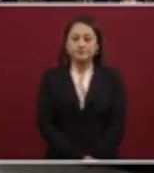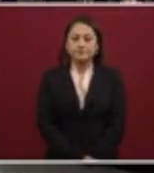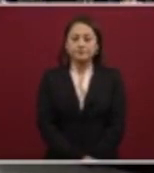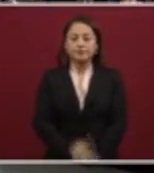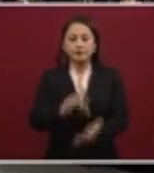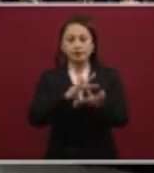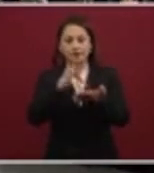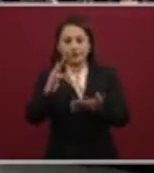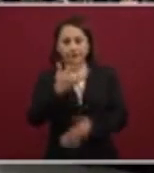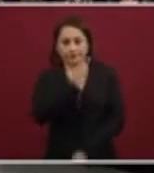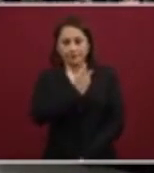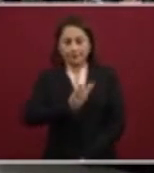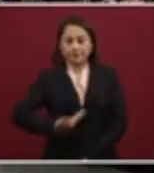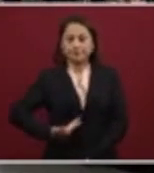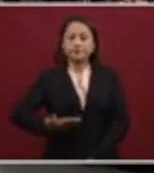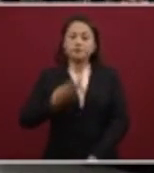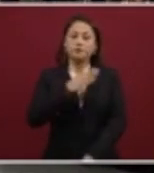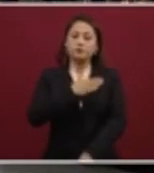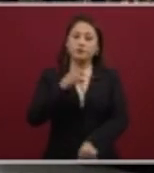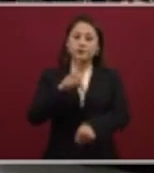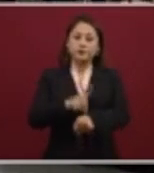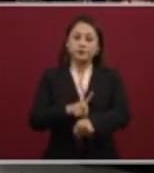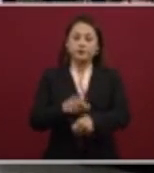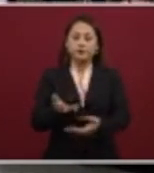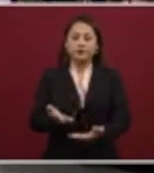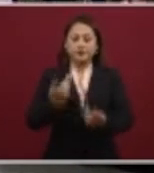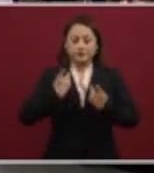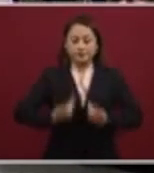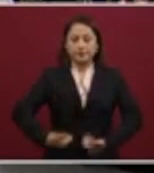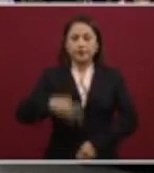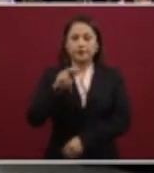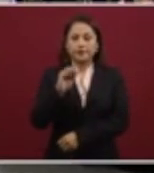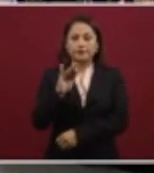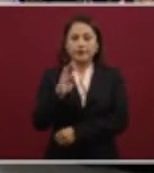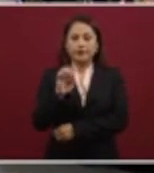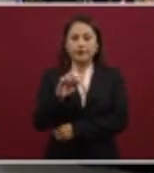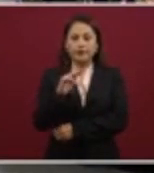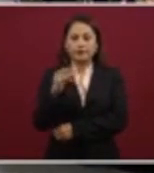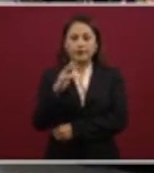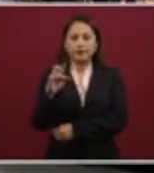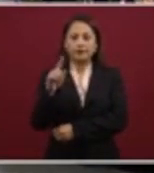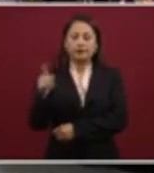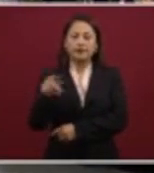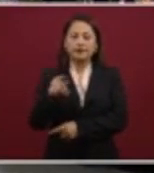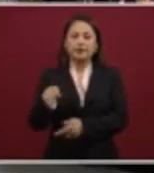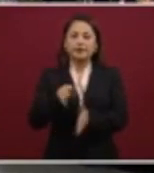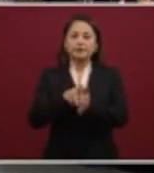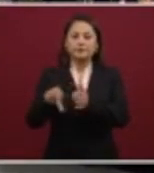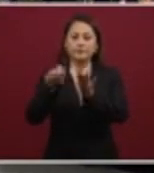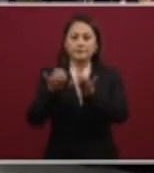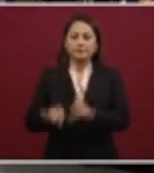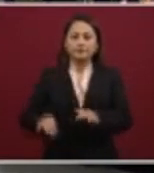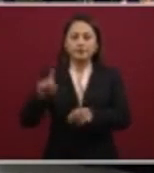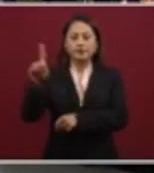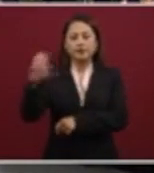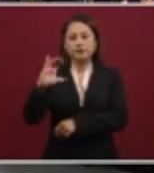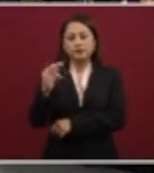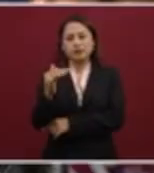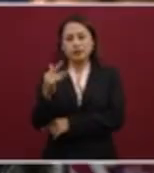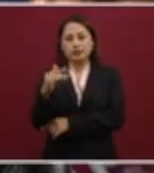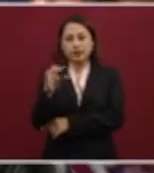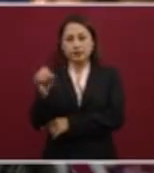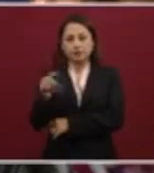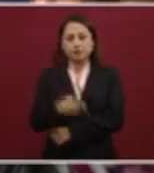Gracias, presidente. Muy buenos días. Rafael Herrera, corresponsal de Sin Censura, con Vicente Serrano desde Chicago. Presidente,